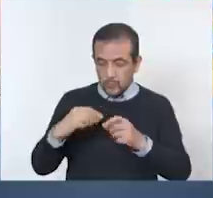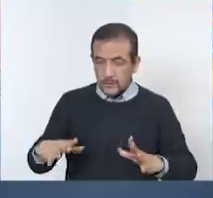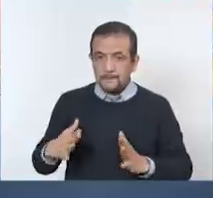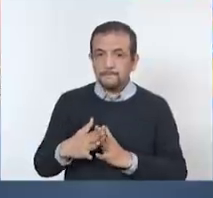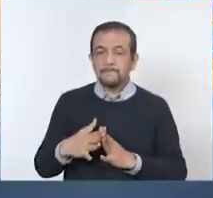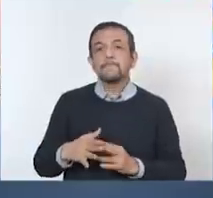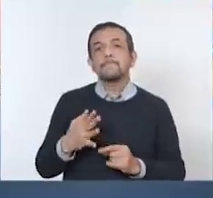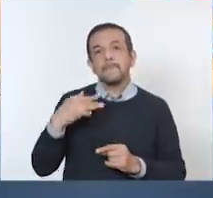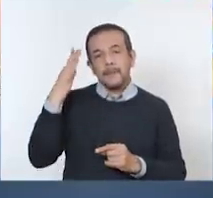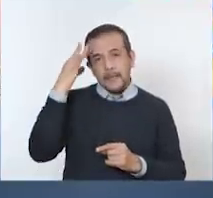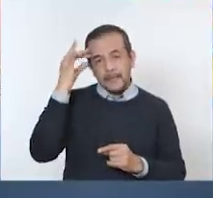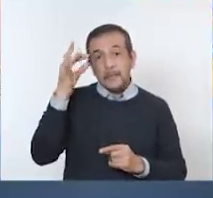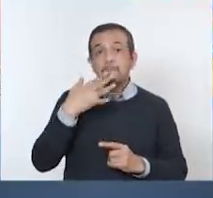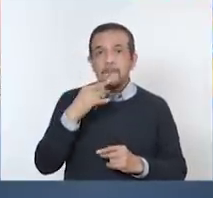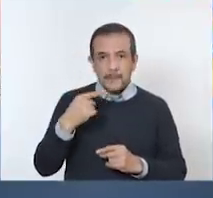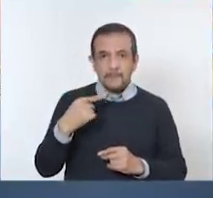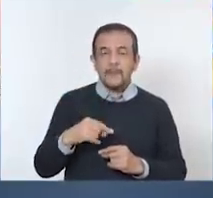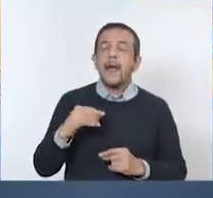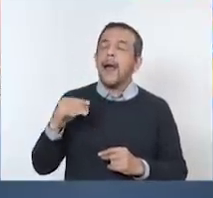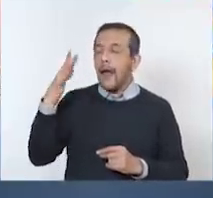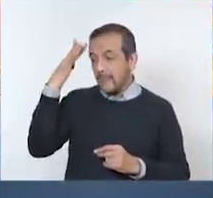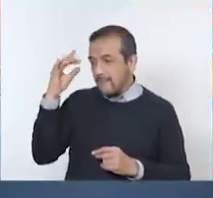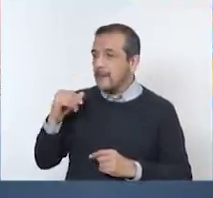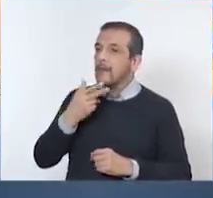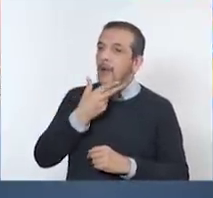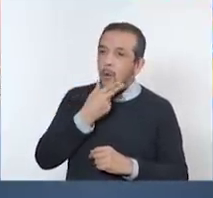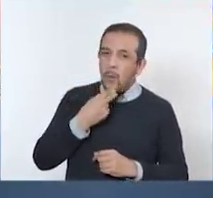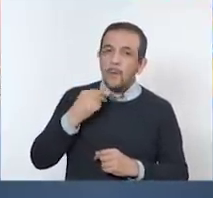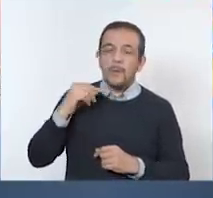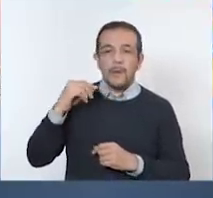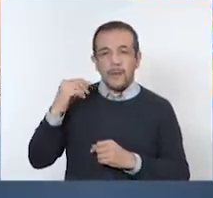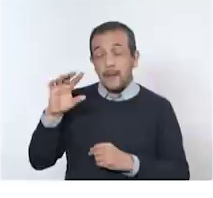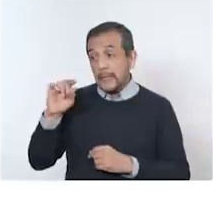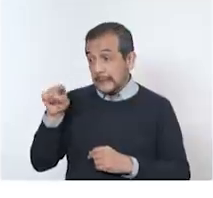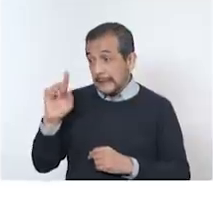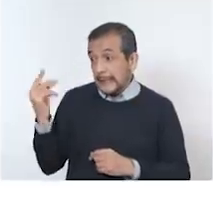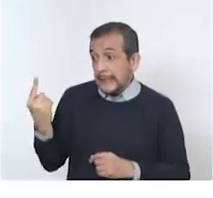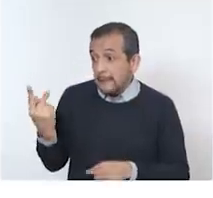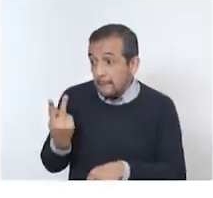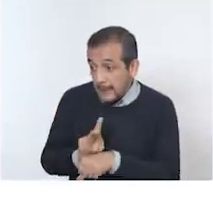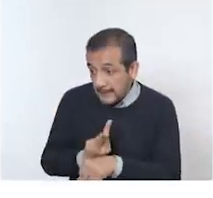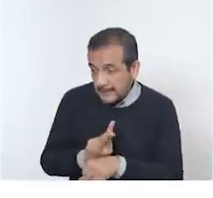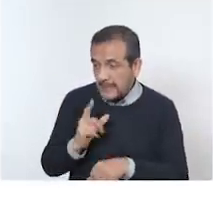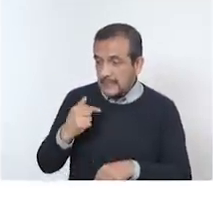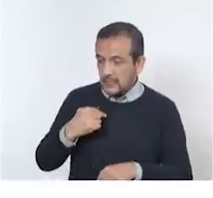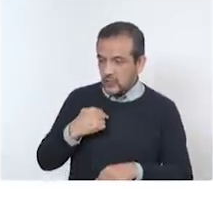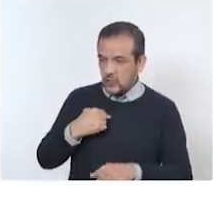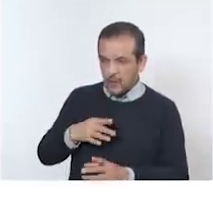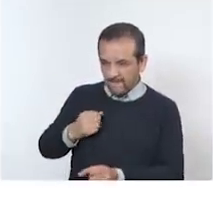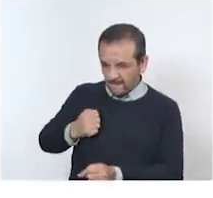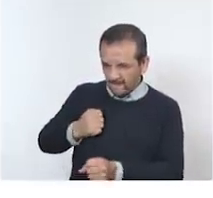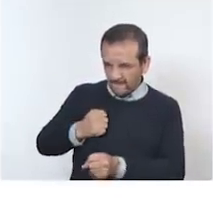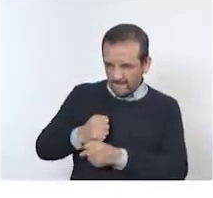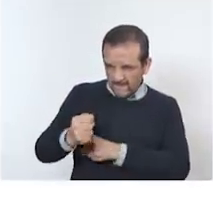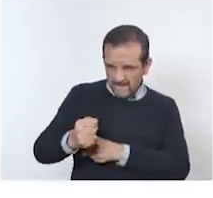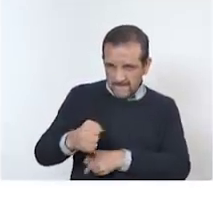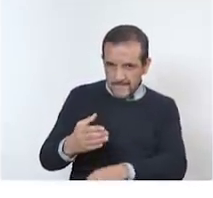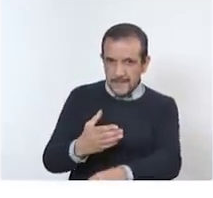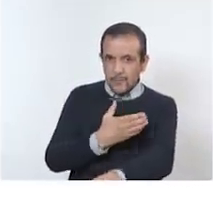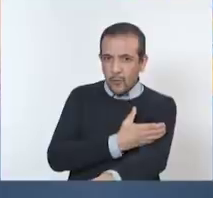Venga. Y dice así, adivina, adivinador, okay. ¿Qué pasaría si le pego a un